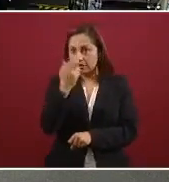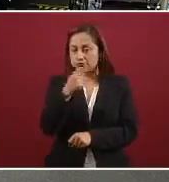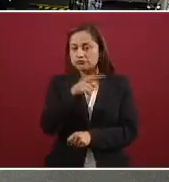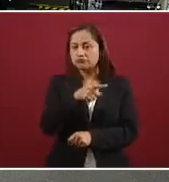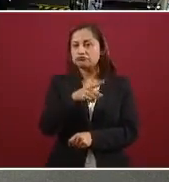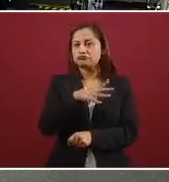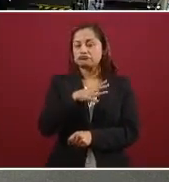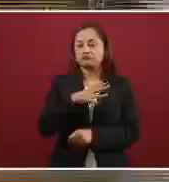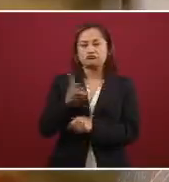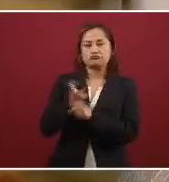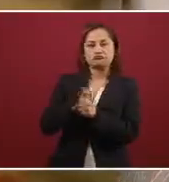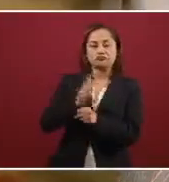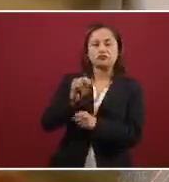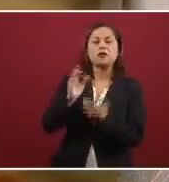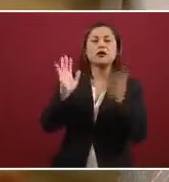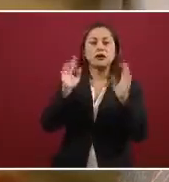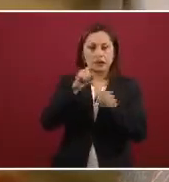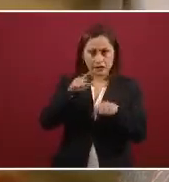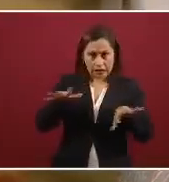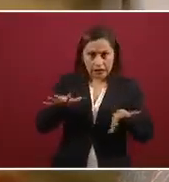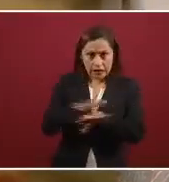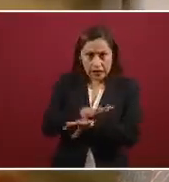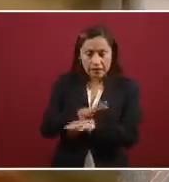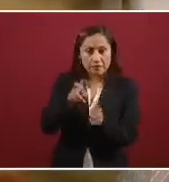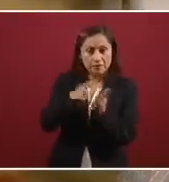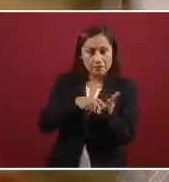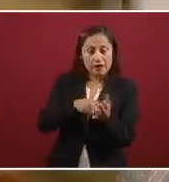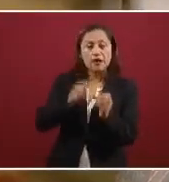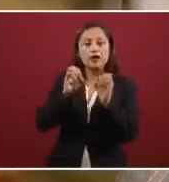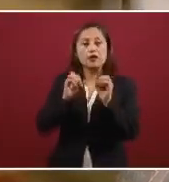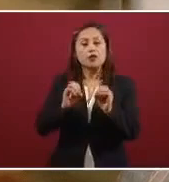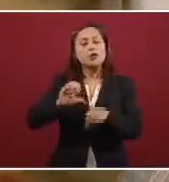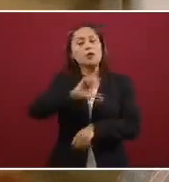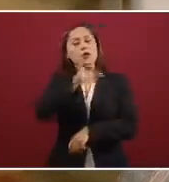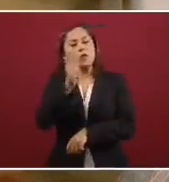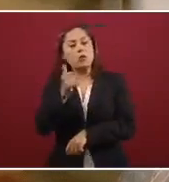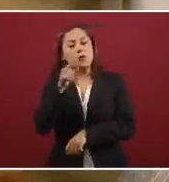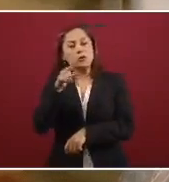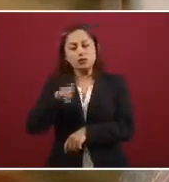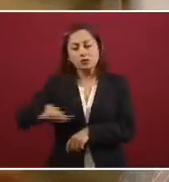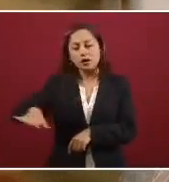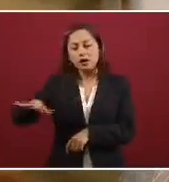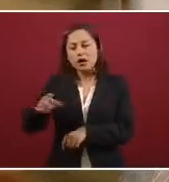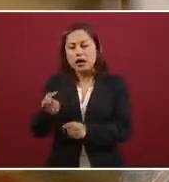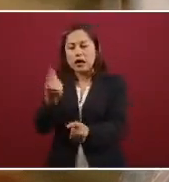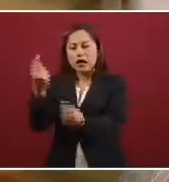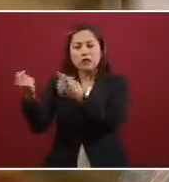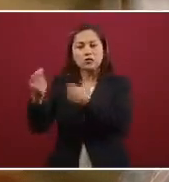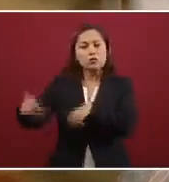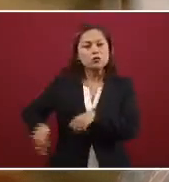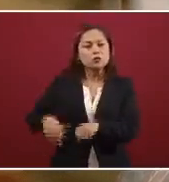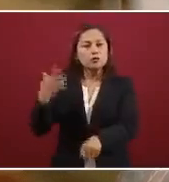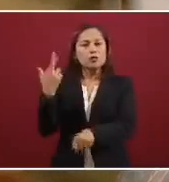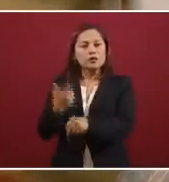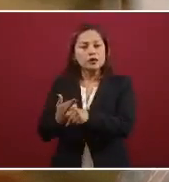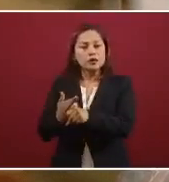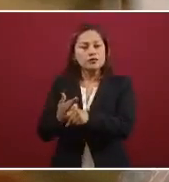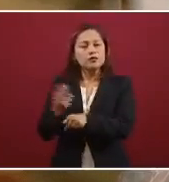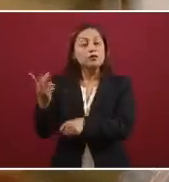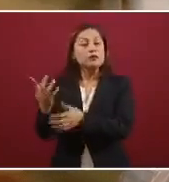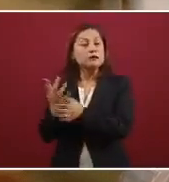también varios gobernadores están acusando que, pues bueno, en sus estados no hay autodefensas, que